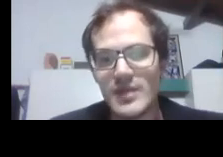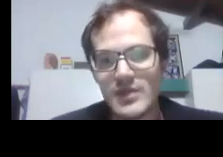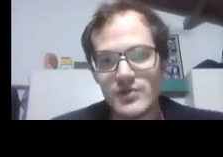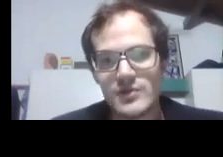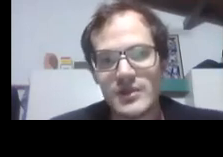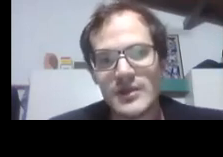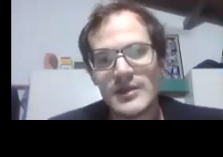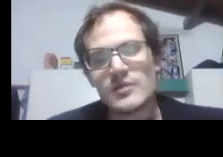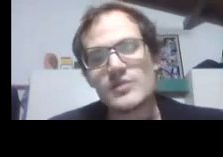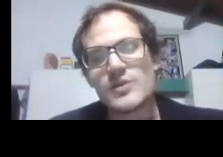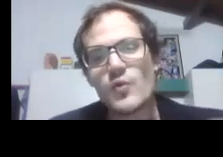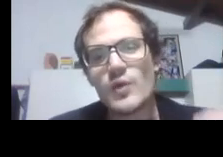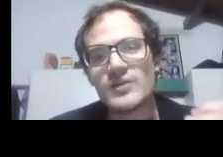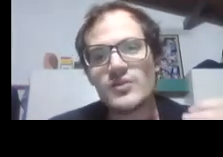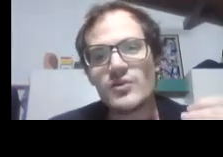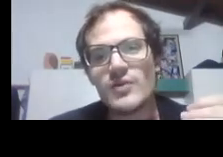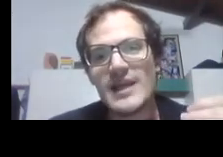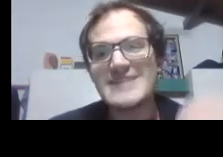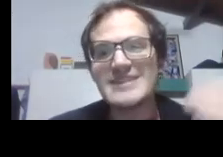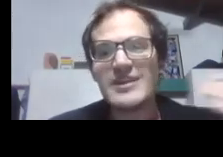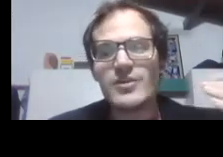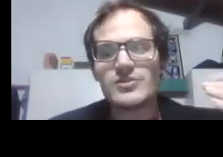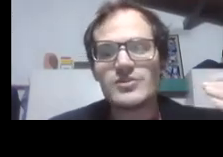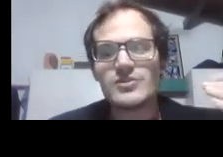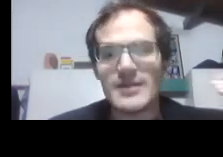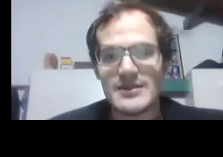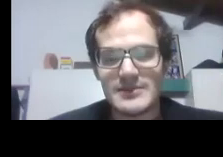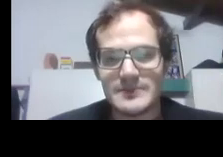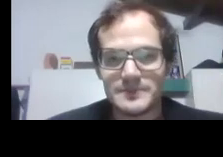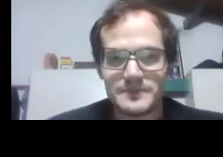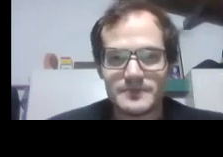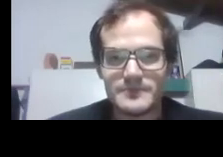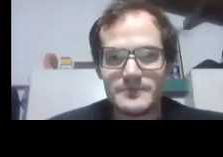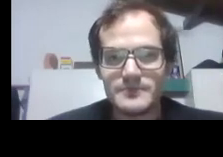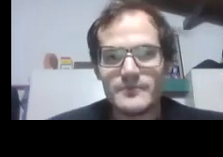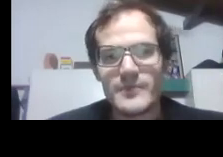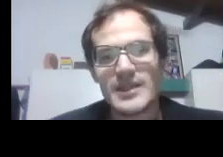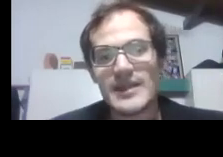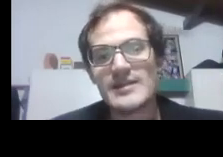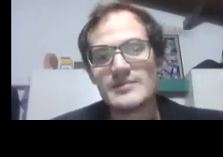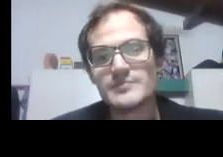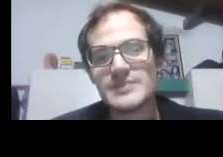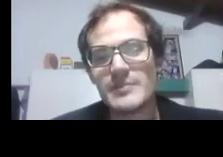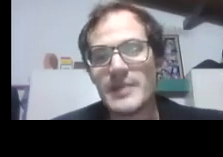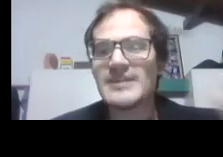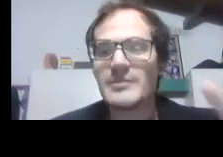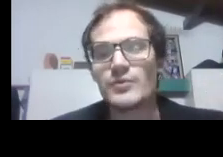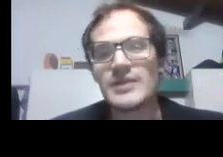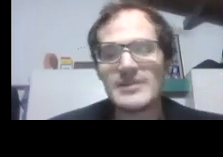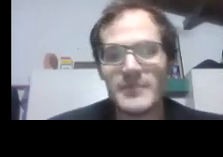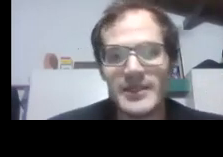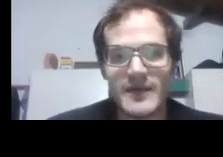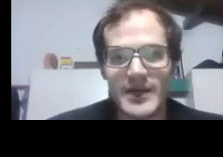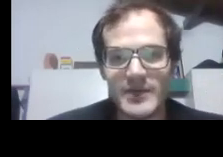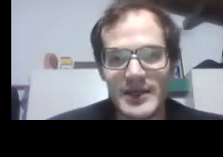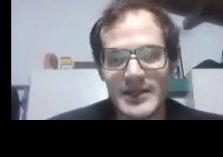muchos de ellos. Entonces, cuando le echan a los ingleses, queda sembrada también una de las